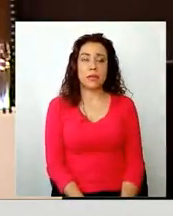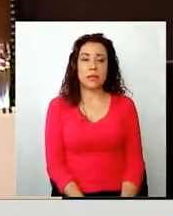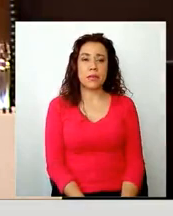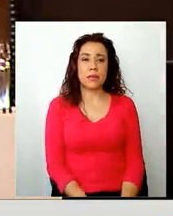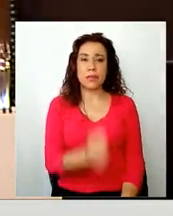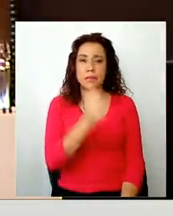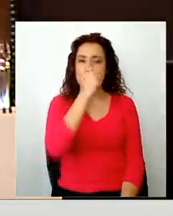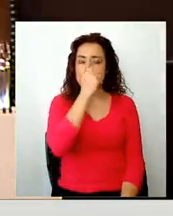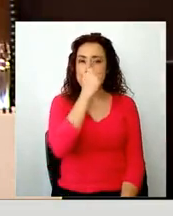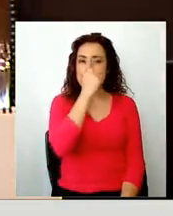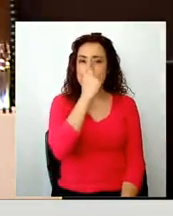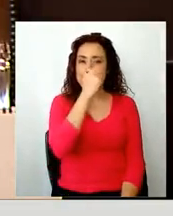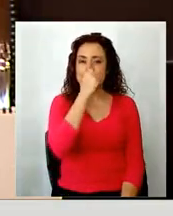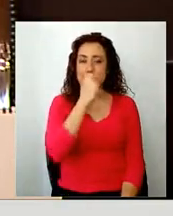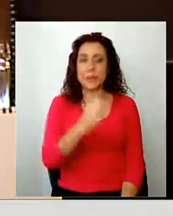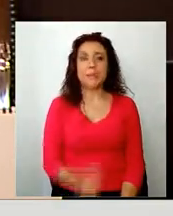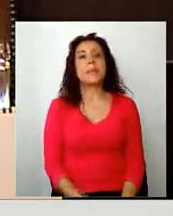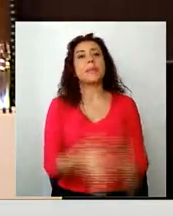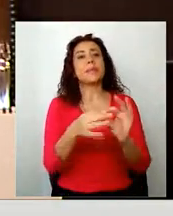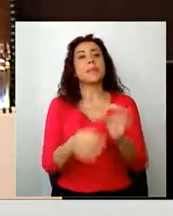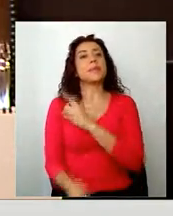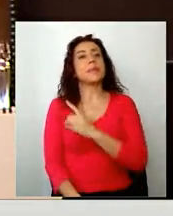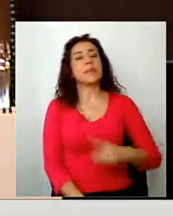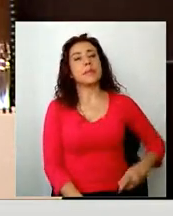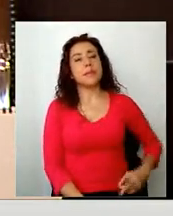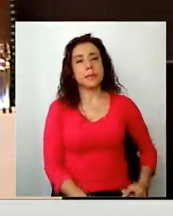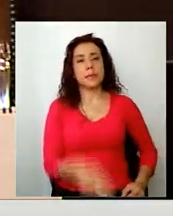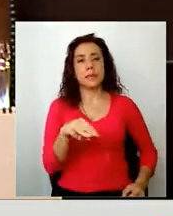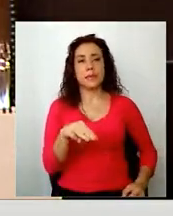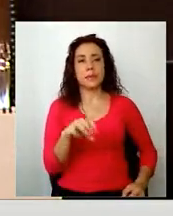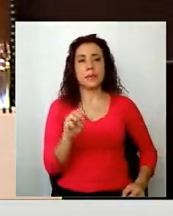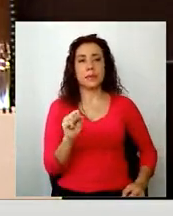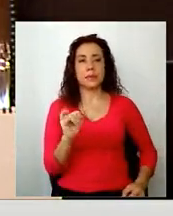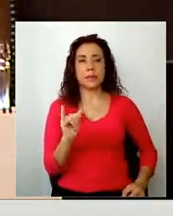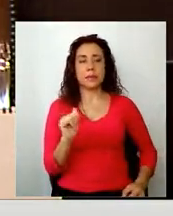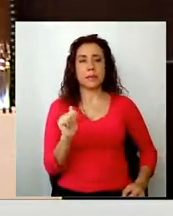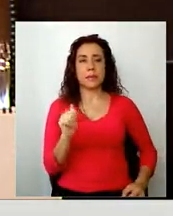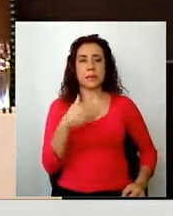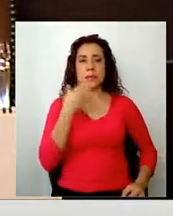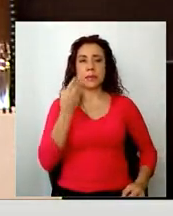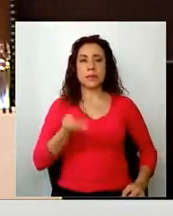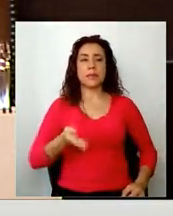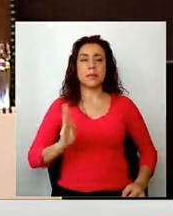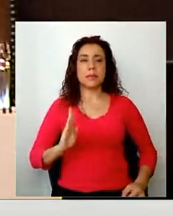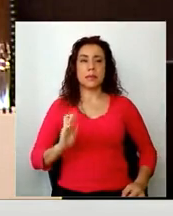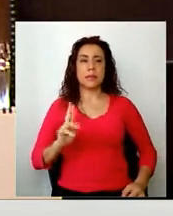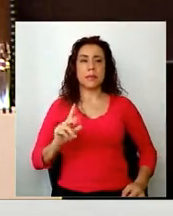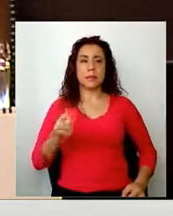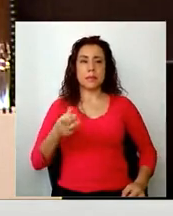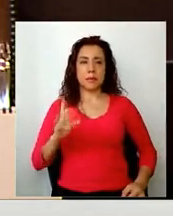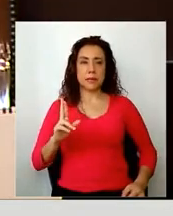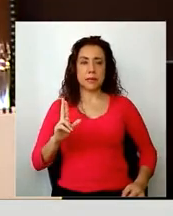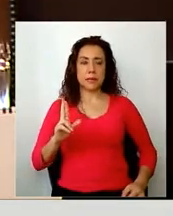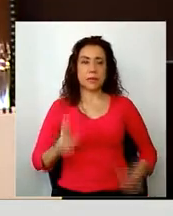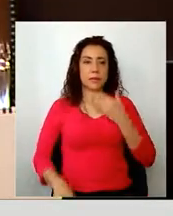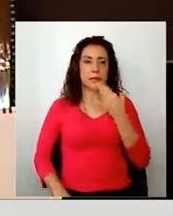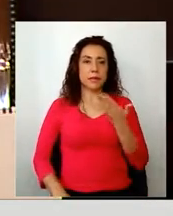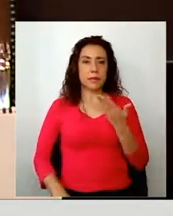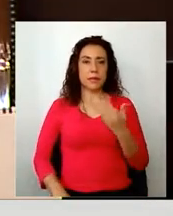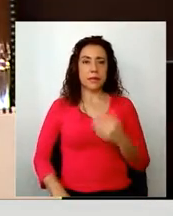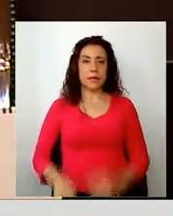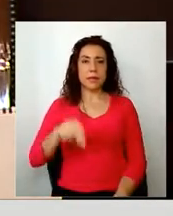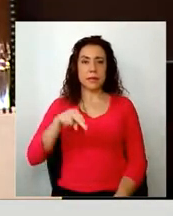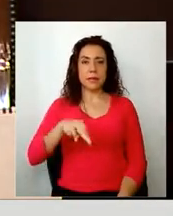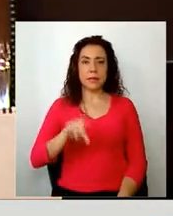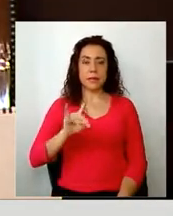Gracias diputado Amaya a continuación ofrezco la palabra al diputado Bernardo berger se prepara la diputada Emilia nullado